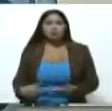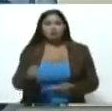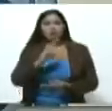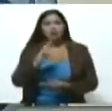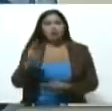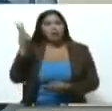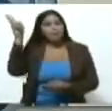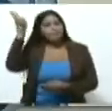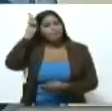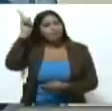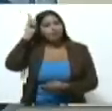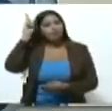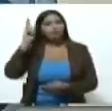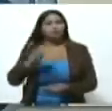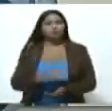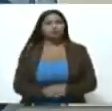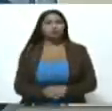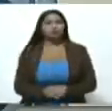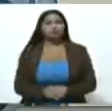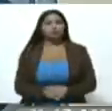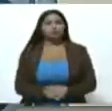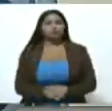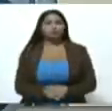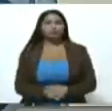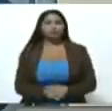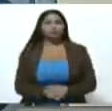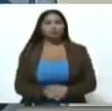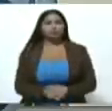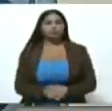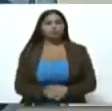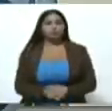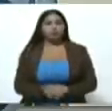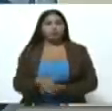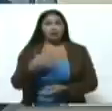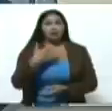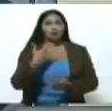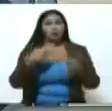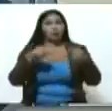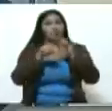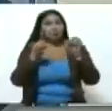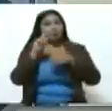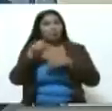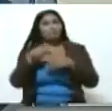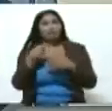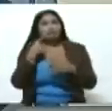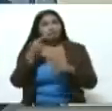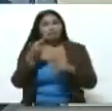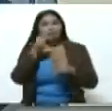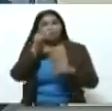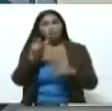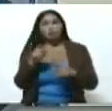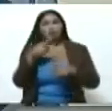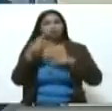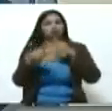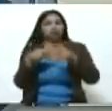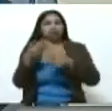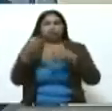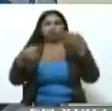del Perú, Pedro Castillo. Y en tal sentido, pues, dicho sujeto ha sido